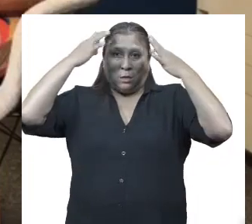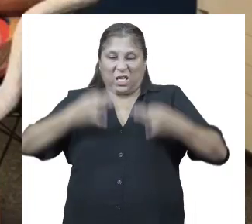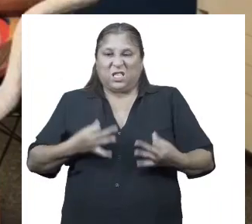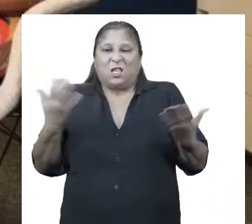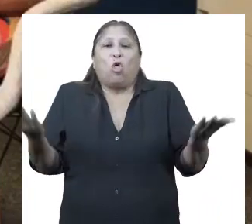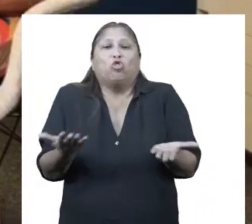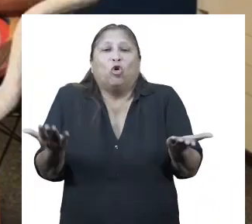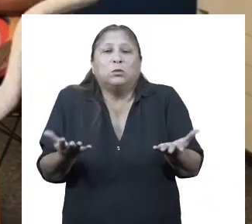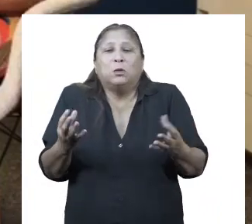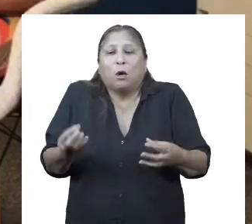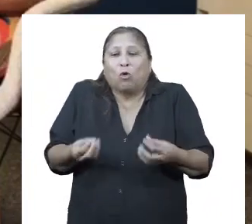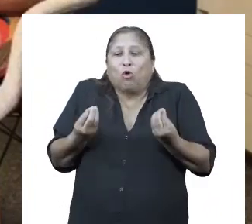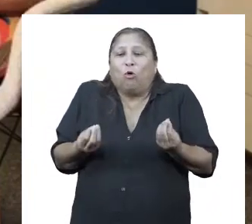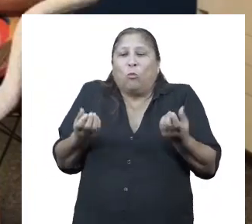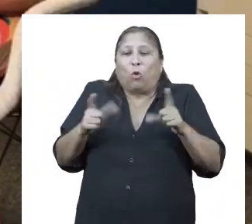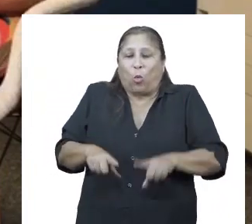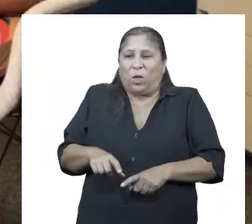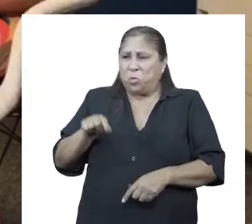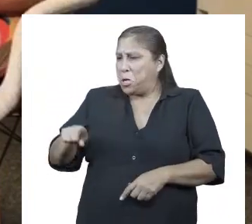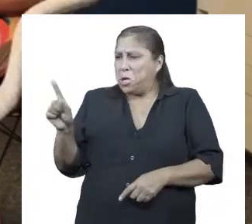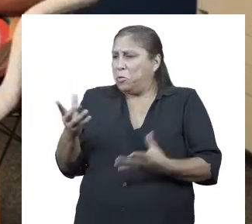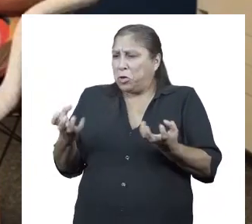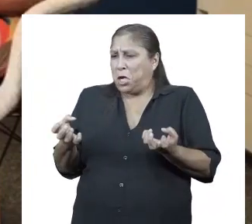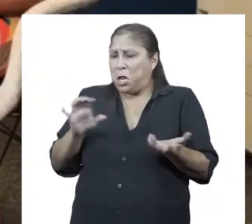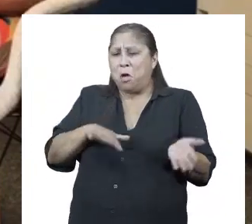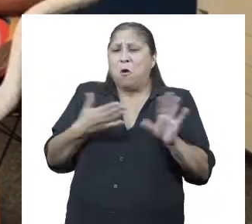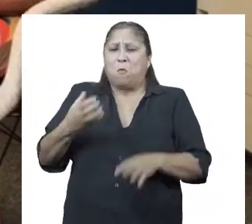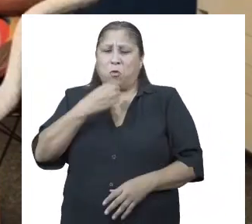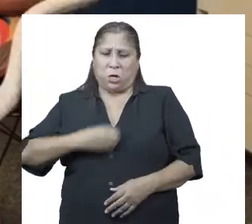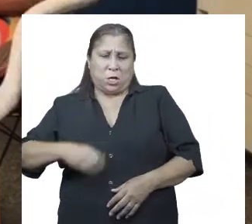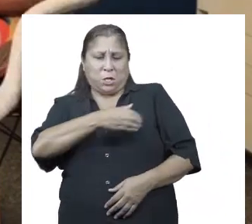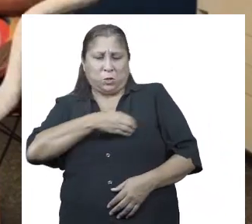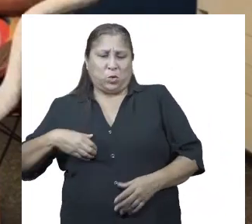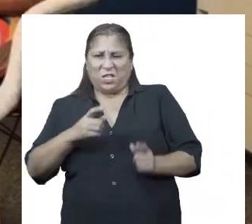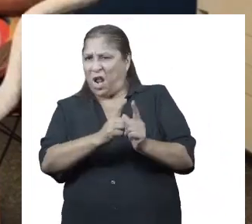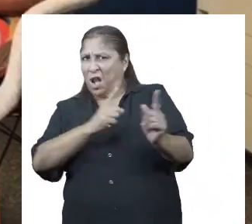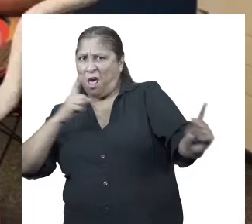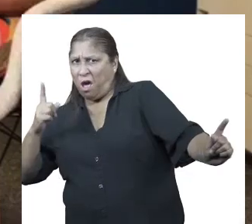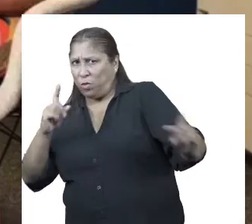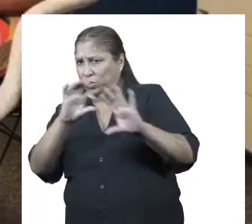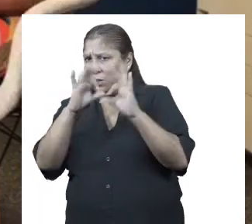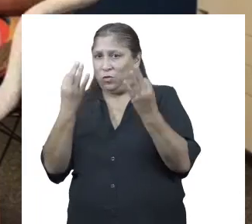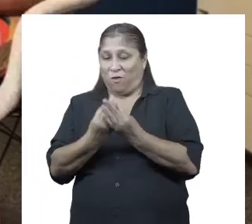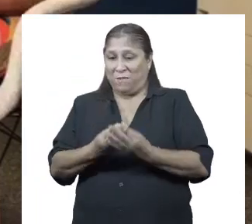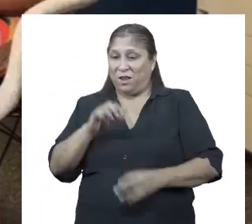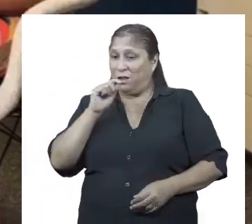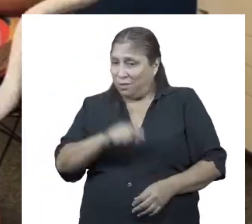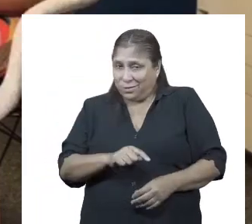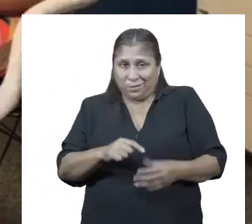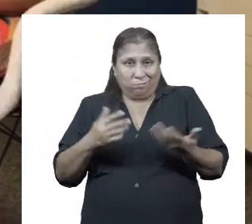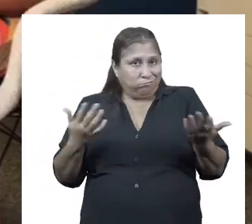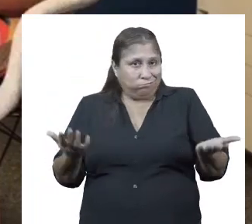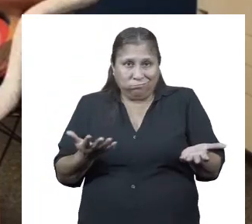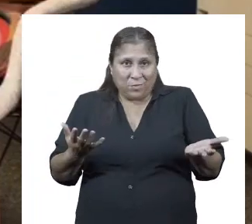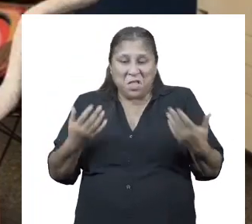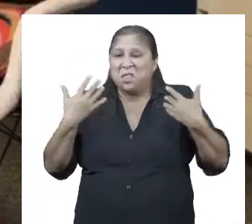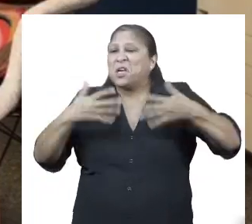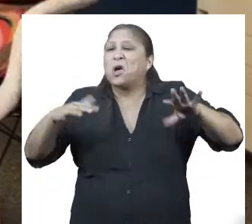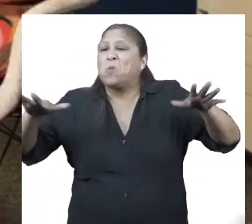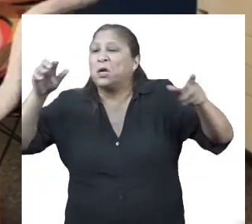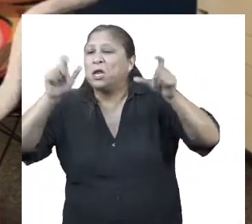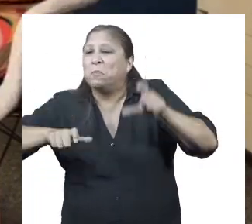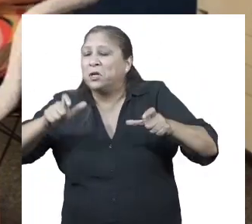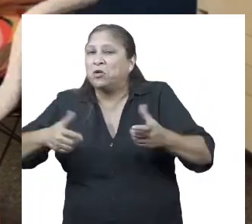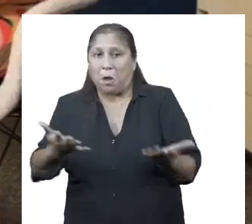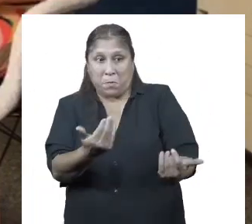decir dónde, cómo y cuándo. Ella no quiere morir en Suiza, ella no quiere morir lejos de sus familiares. Esa opción de que cualquier